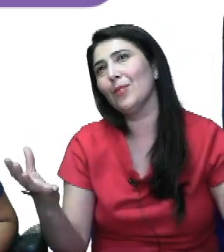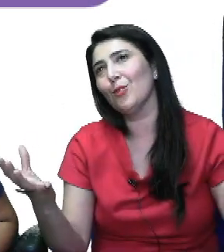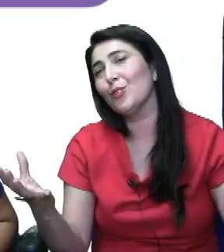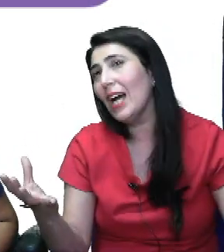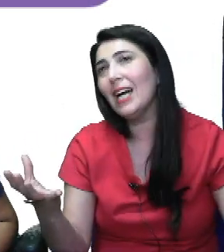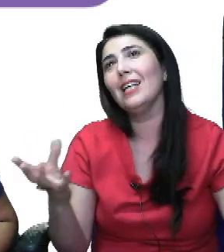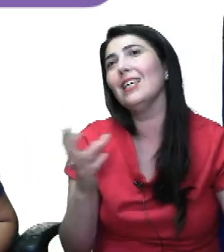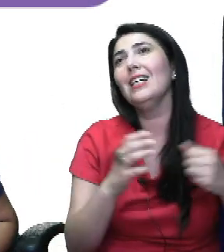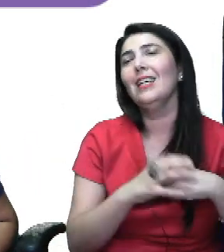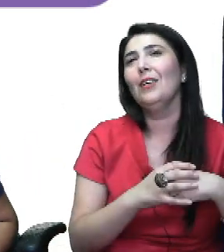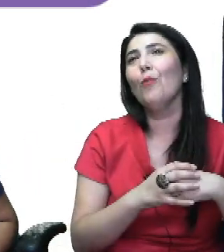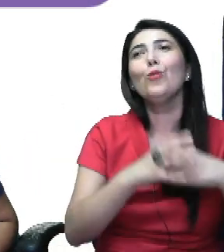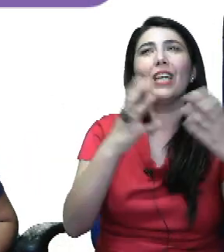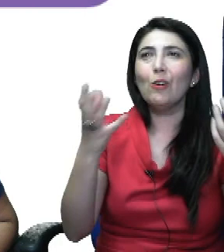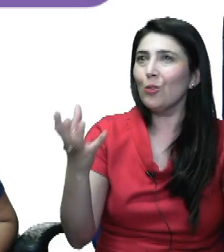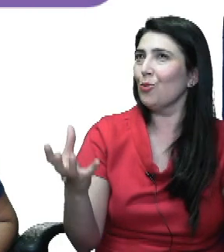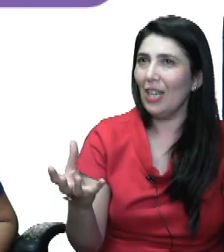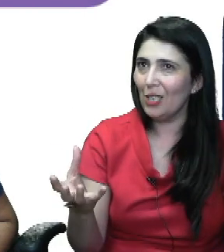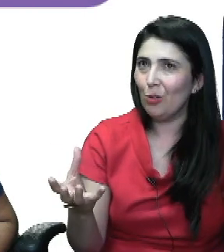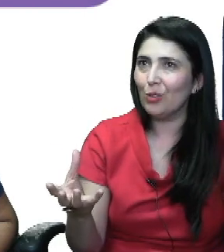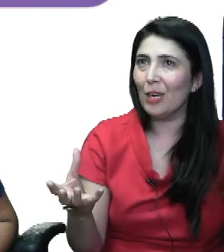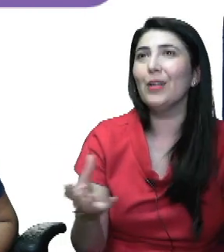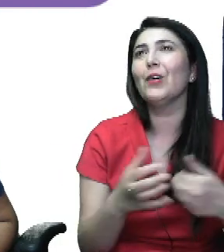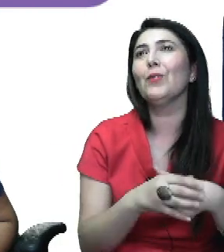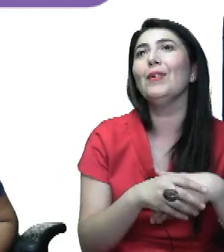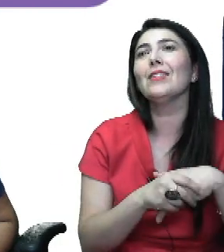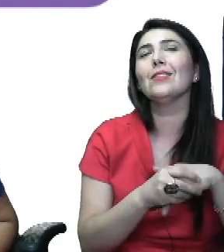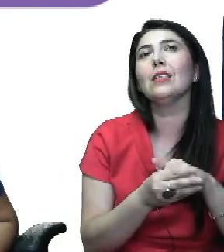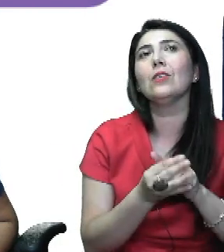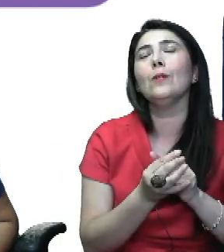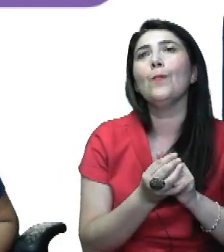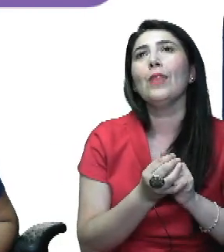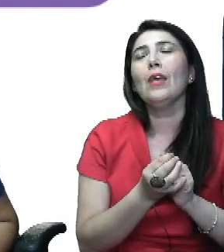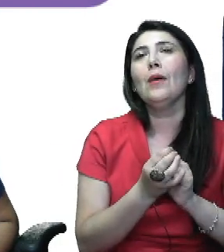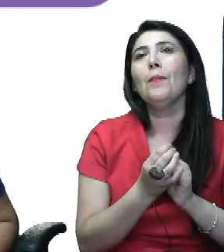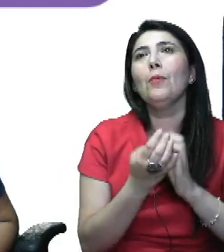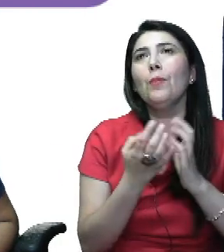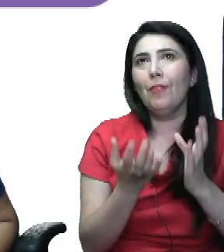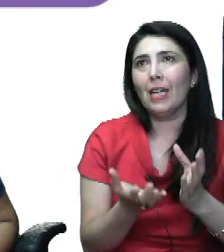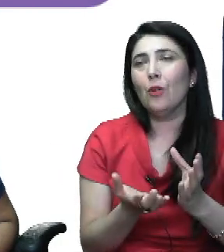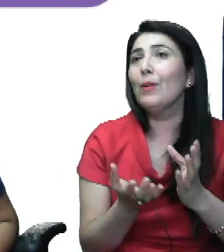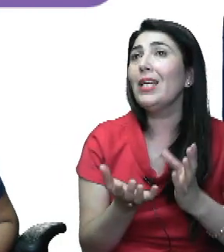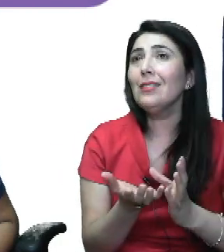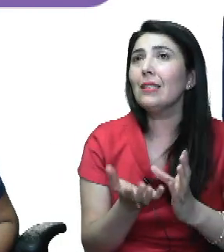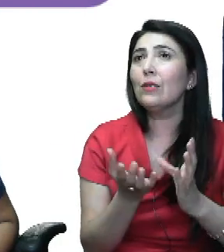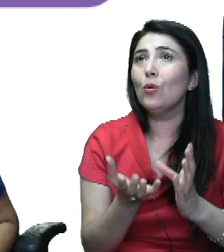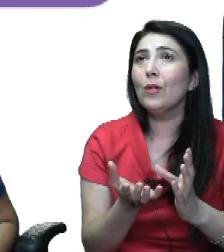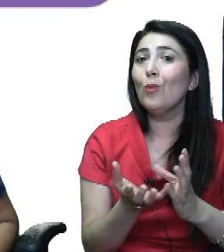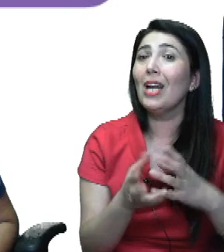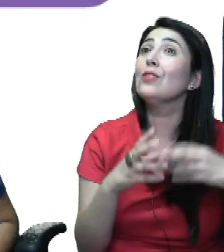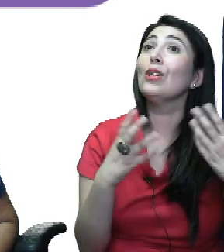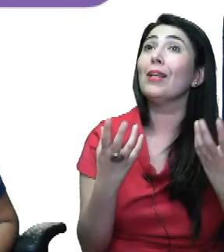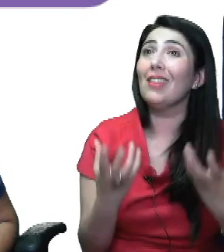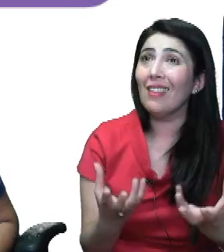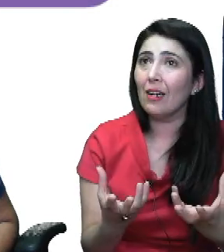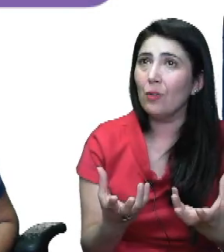equipos psicosociales, voluntariado institucional, incluso se llamó en algún momento, ¿cierto? Pero pues bien, en 2015 se asume como